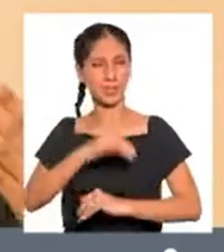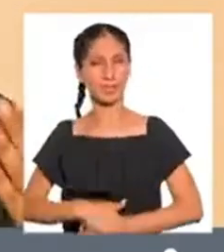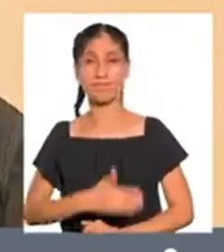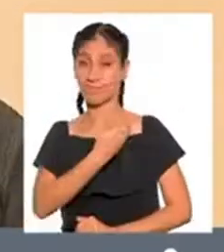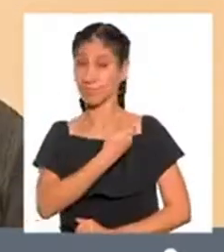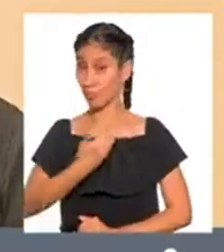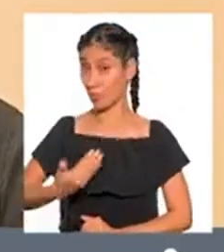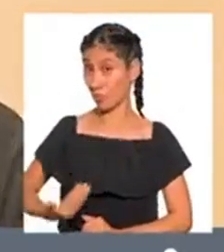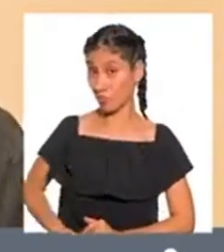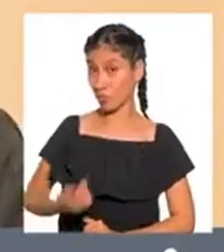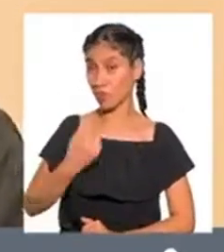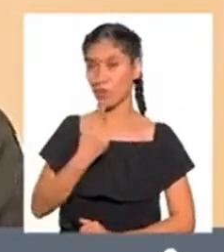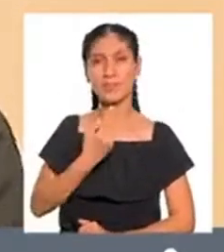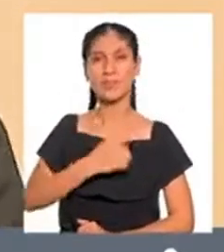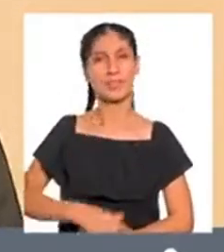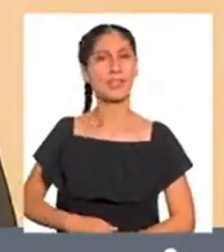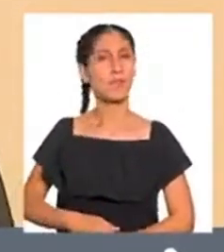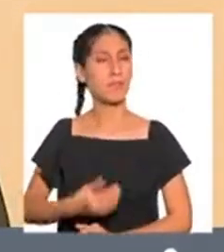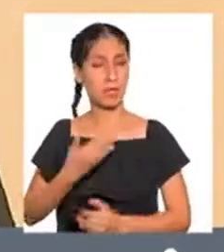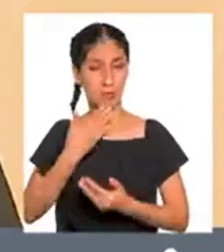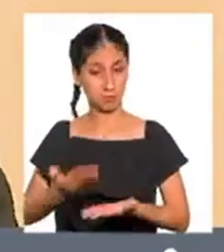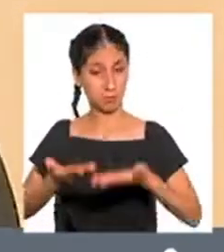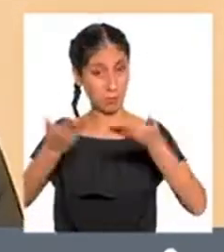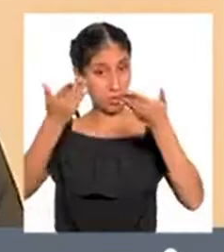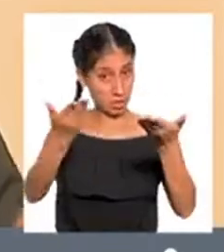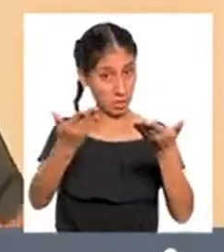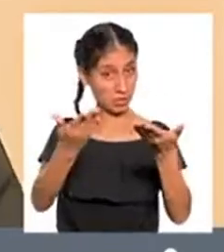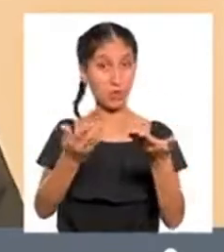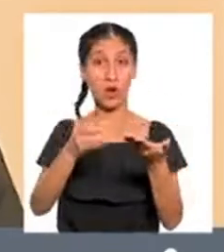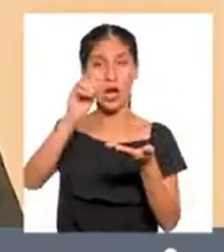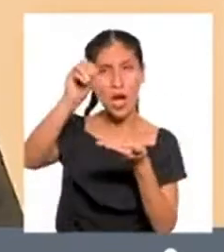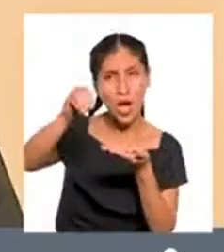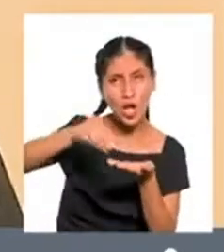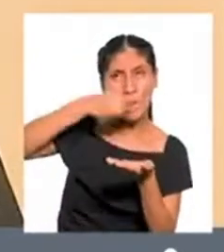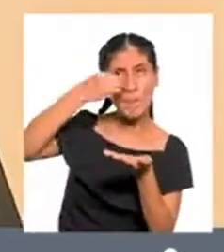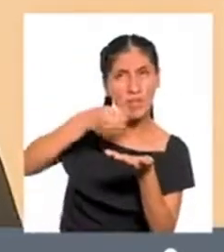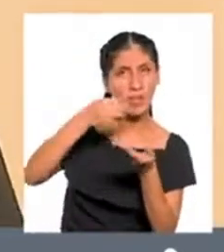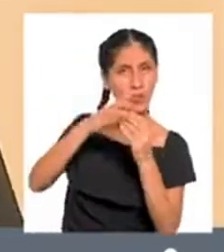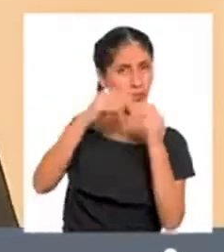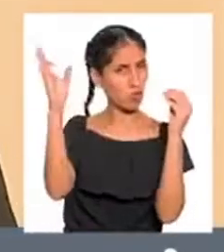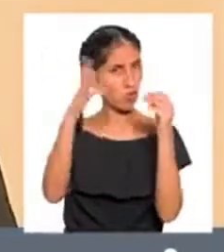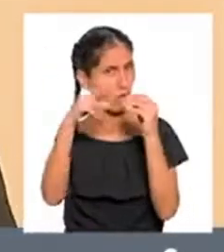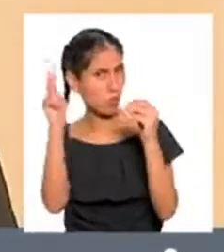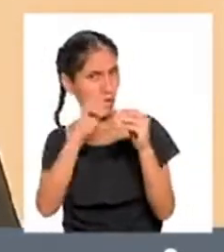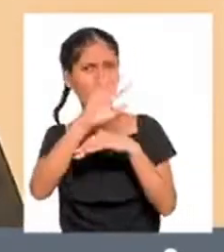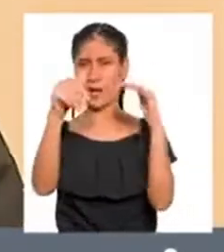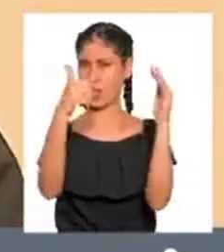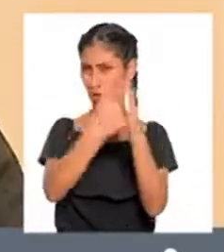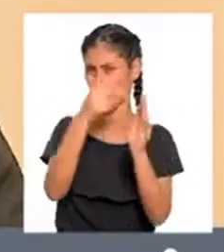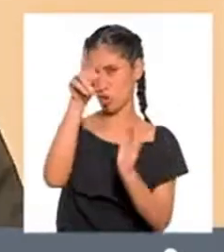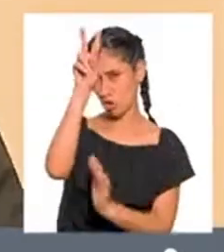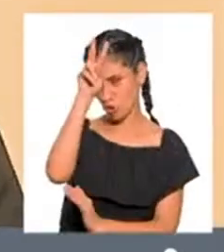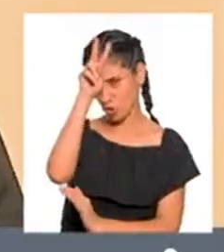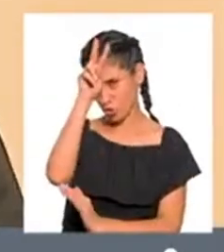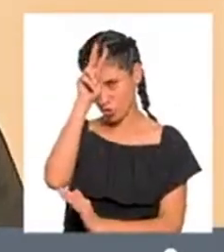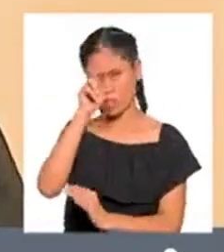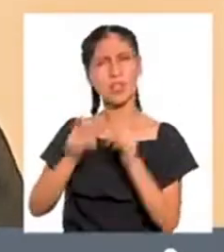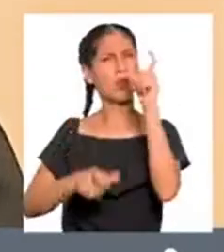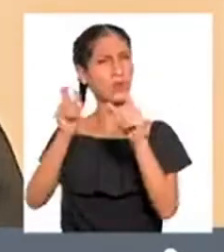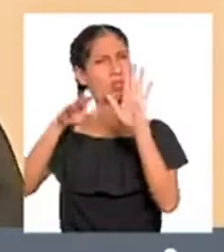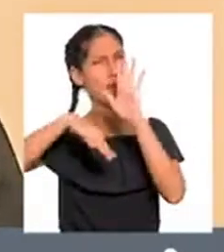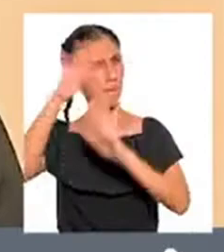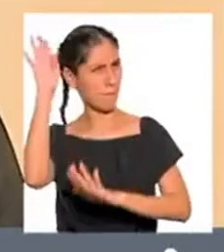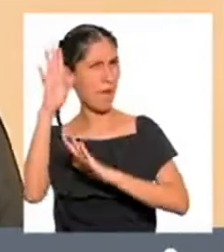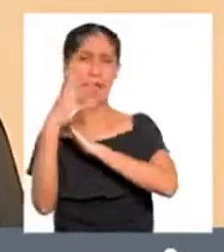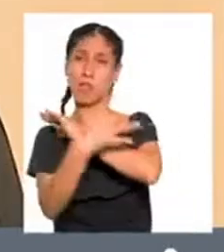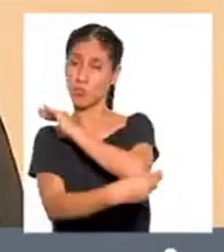gobierno para garantizar el acceso a una alimentación para todas y todos los peruanos, especialmente de los más